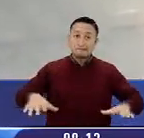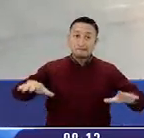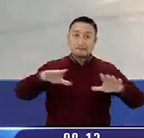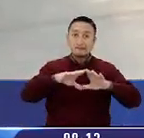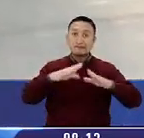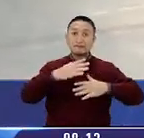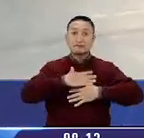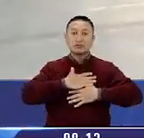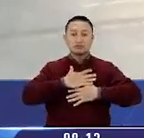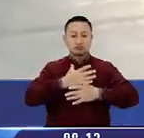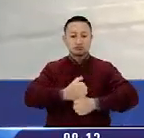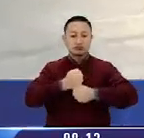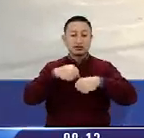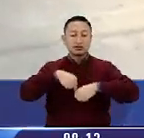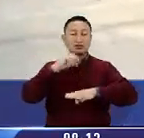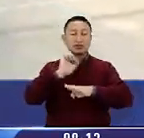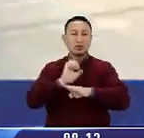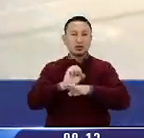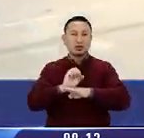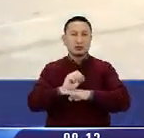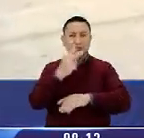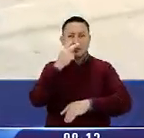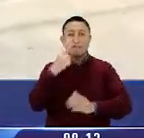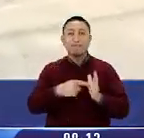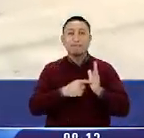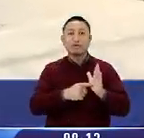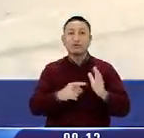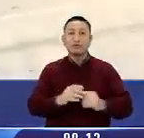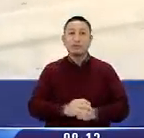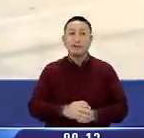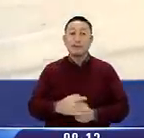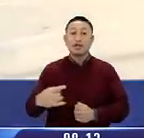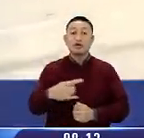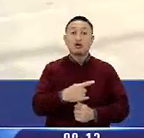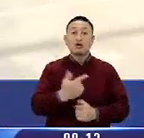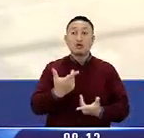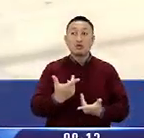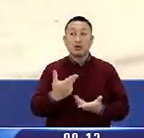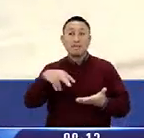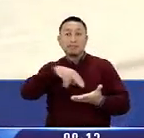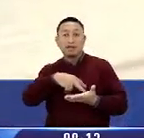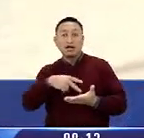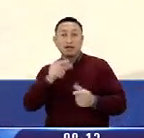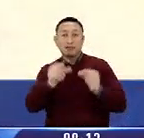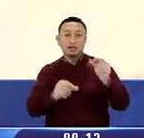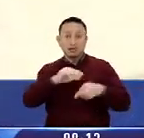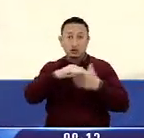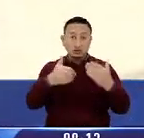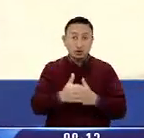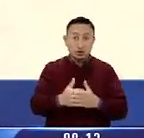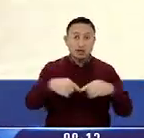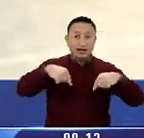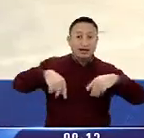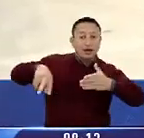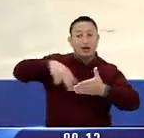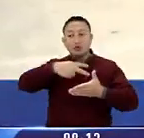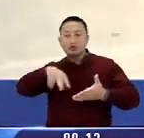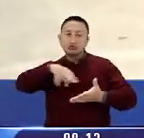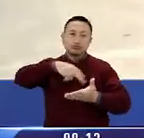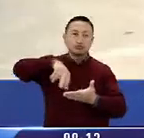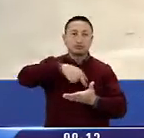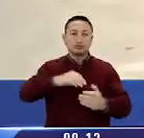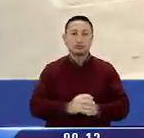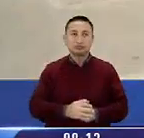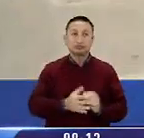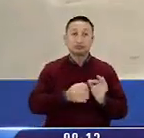tomar. Aquí en Ecuador muy poco se ha visto, por ejemplo, un flash mob. Qué bonito un flash mob aquí en el Sendero Seguro de Calderón, siendo Calderón la parroquia